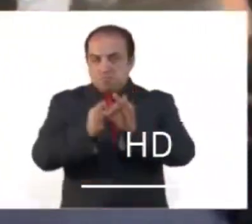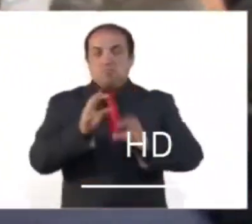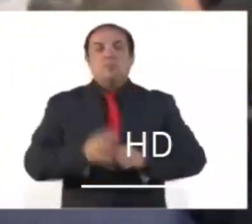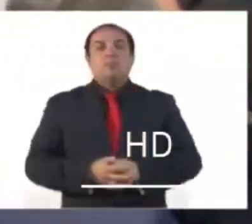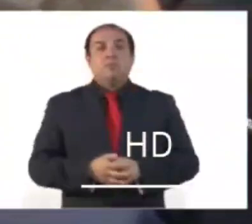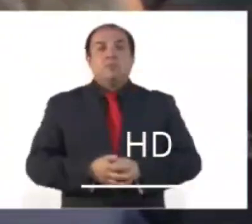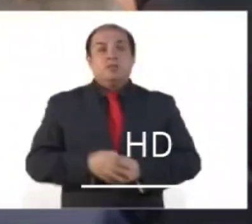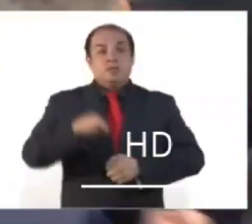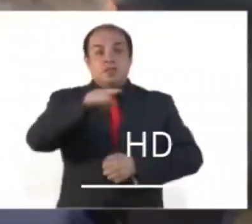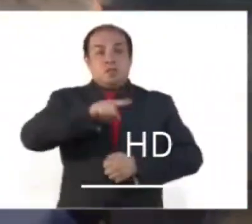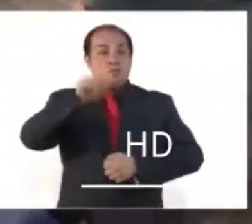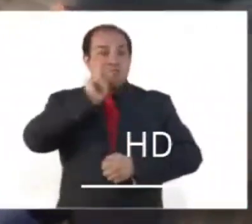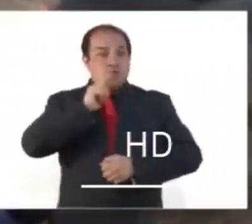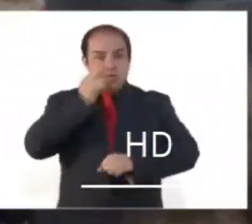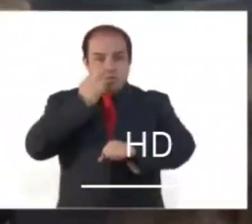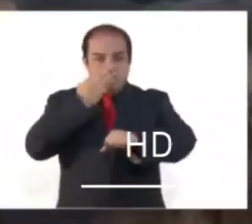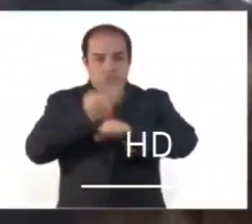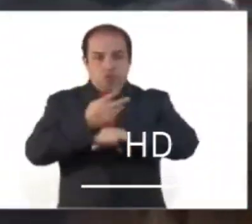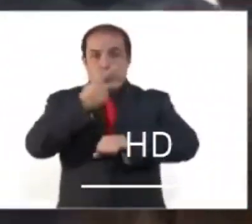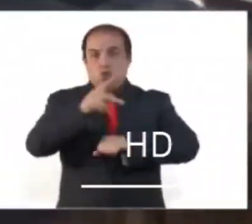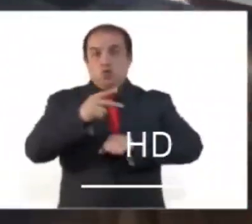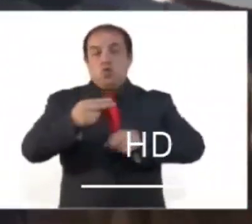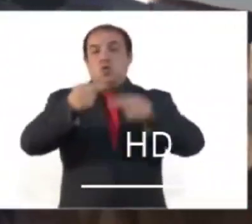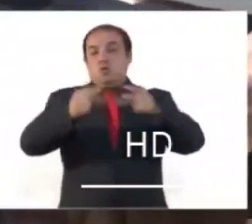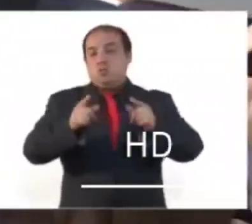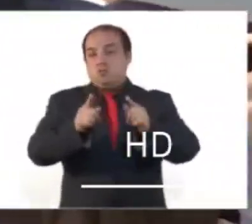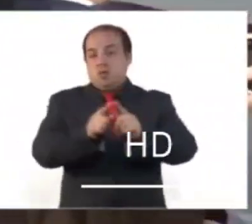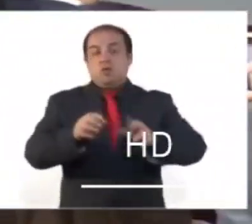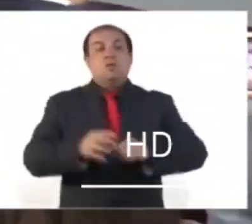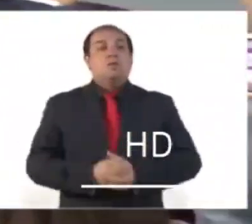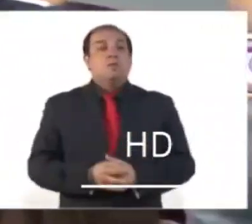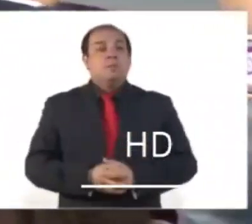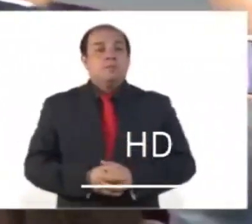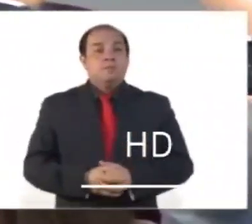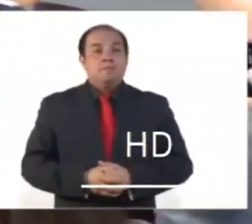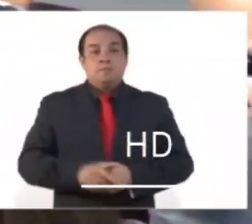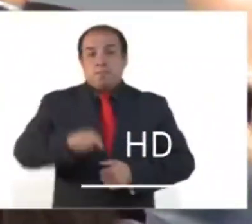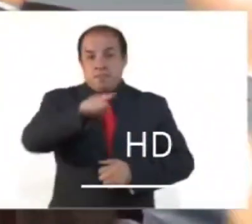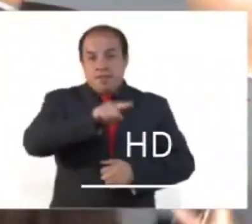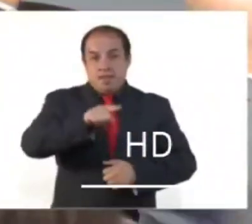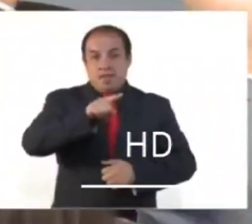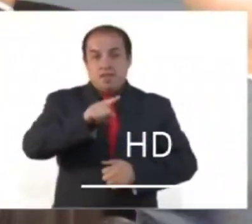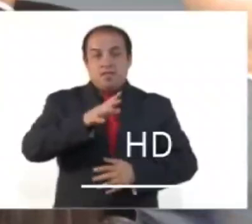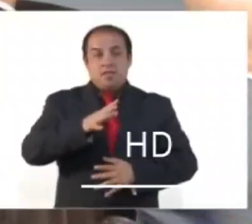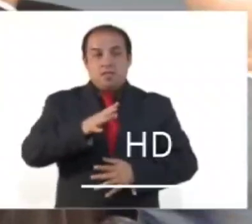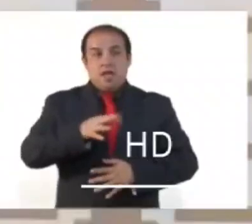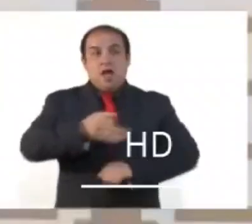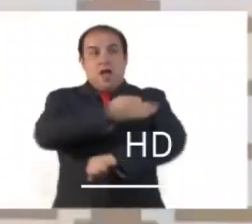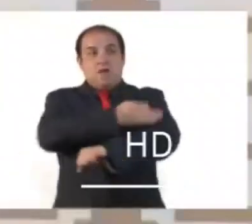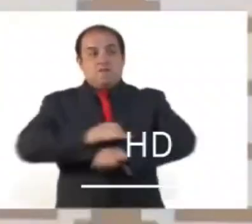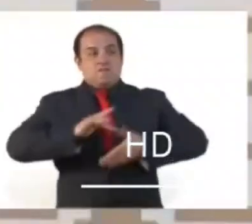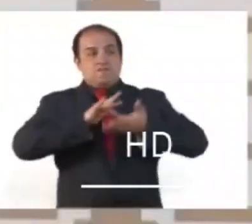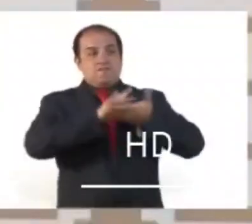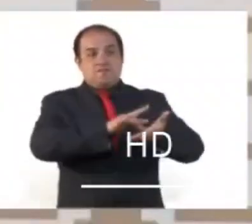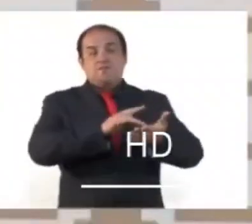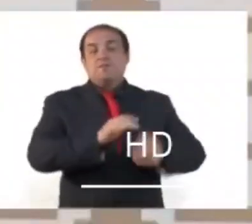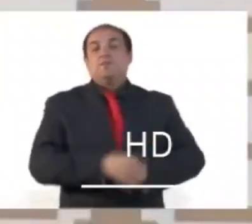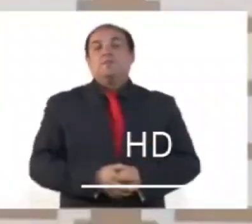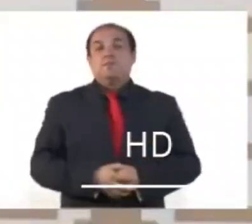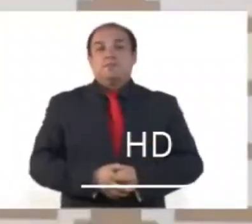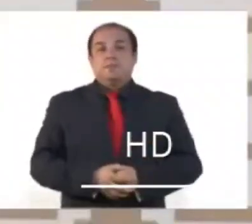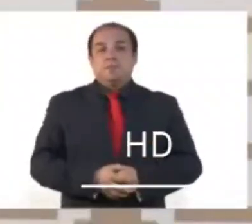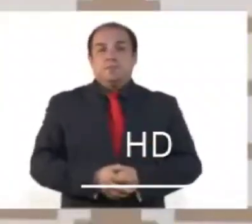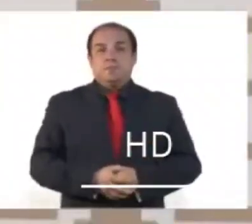se responsabilizan de su micronegocio y de esta manera pues sacan adelante a su familia.